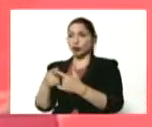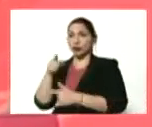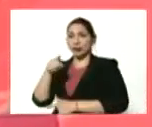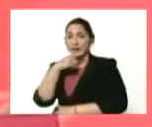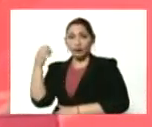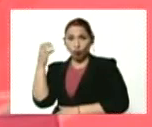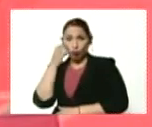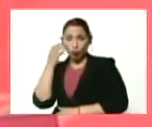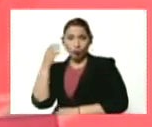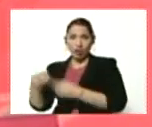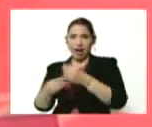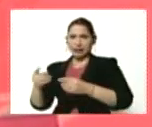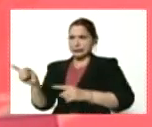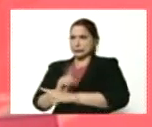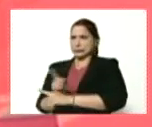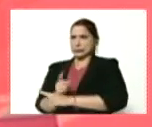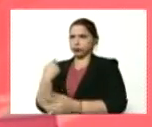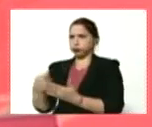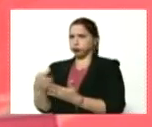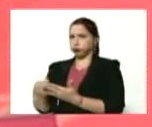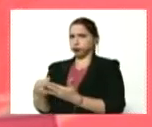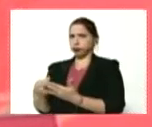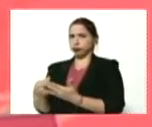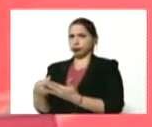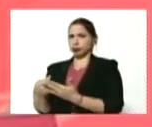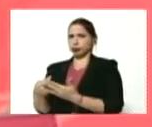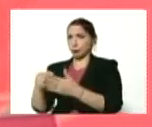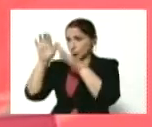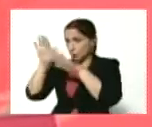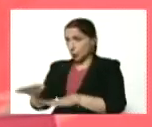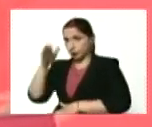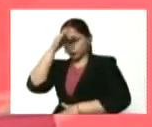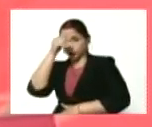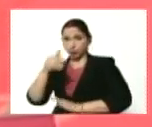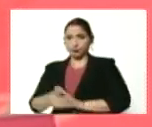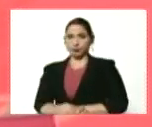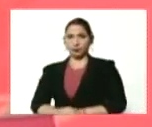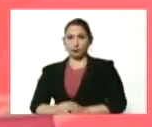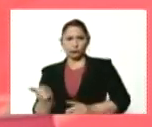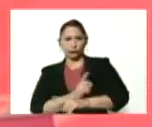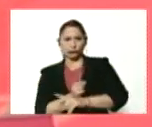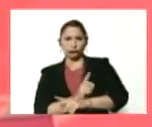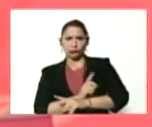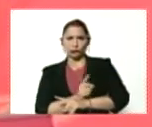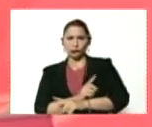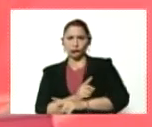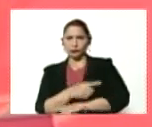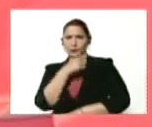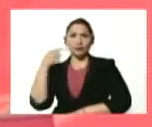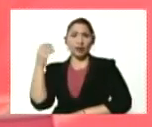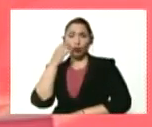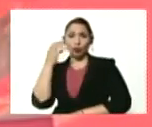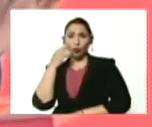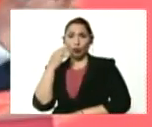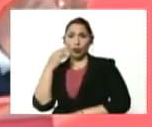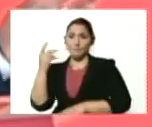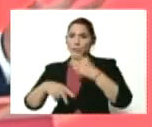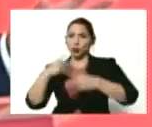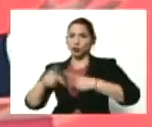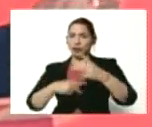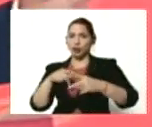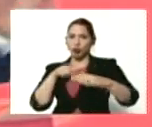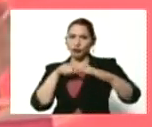Duque acelera a instancia, bajo las órdenes de Donald Trump, acelera el proceso de